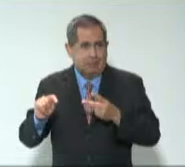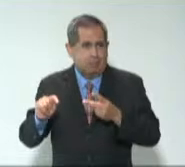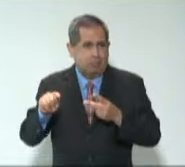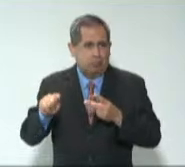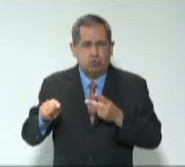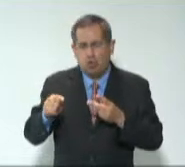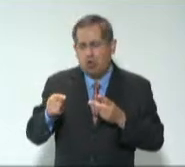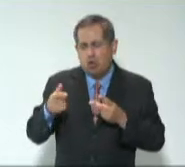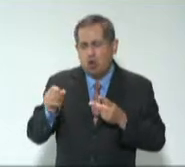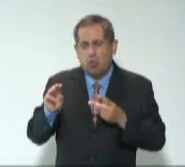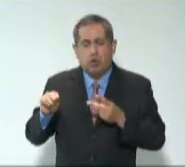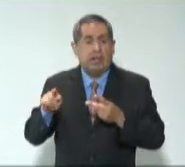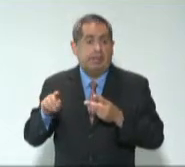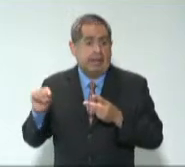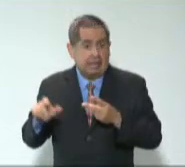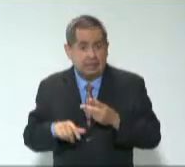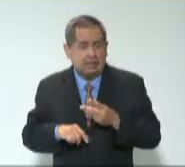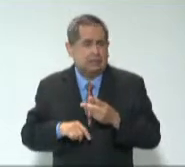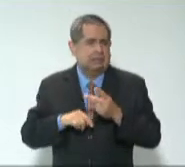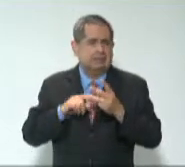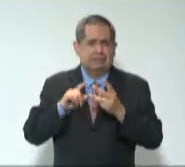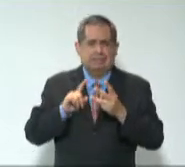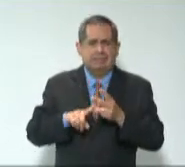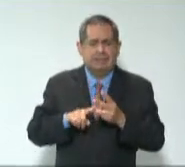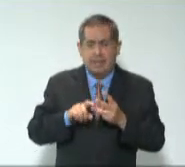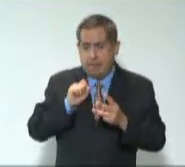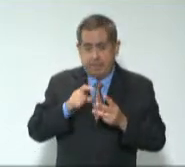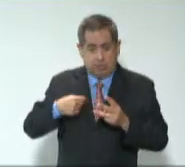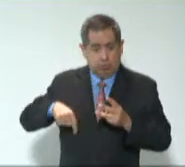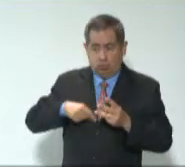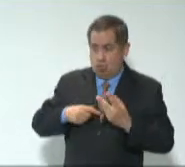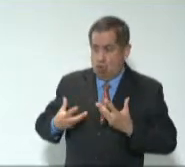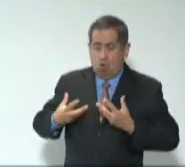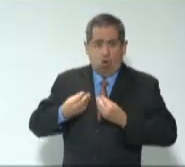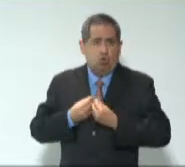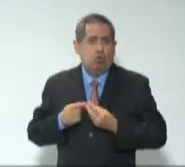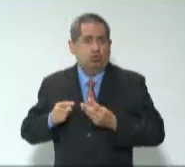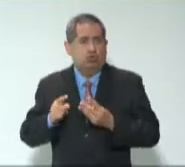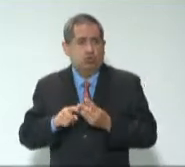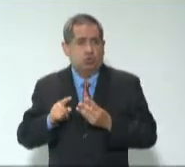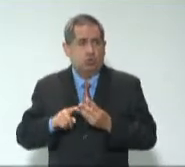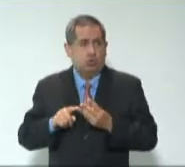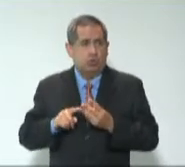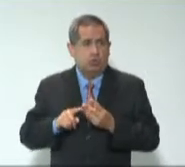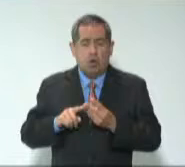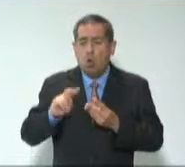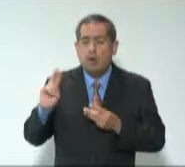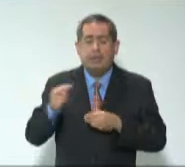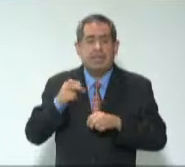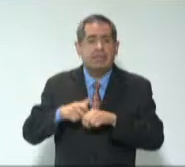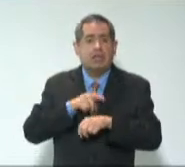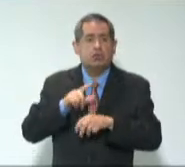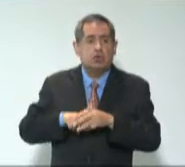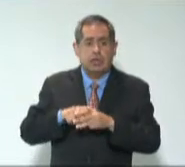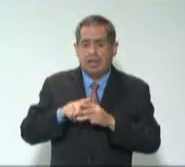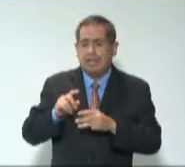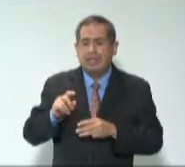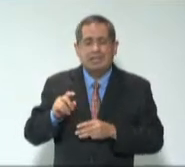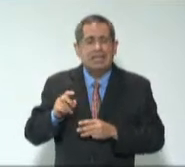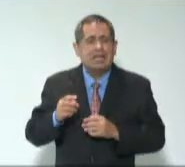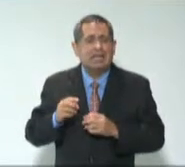coronavirus.con goov MX el que hacemos en conjunto con la Universidad Nacional el instituto de